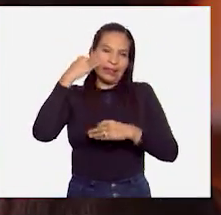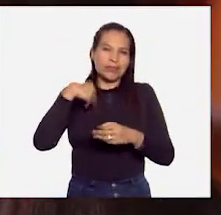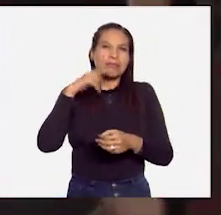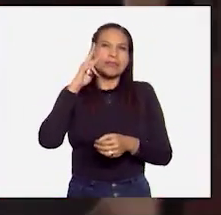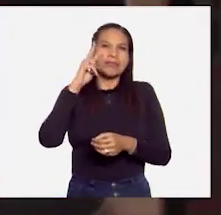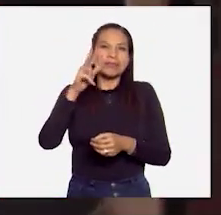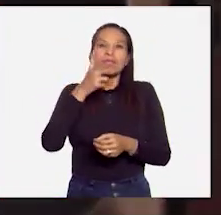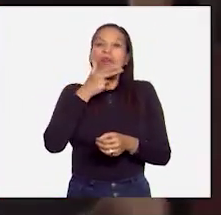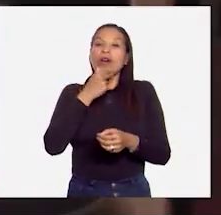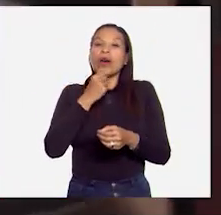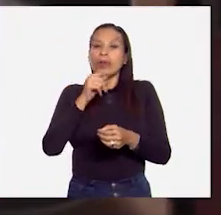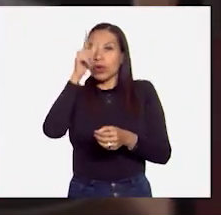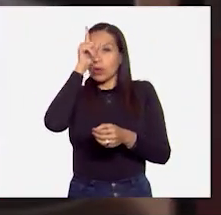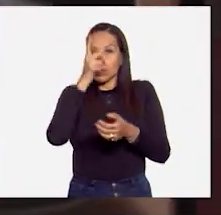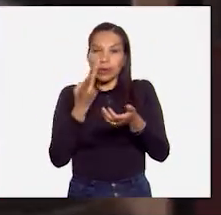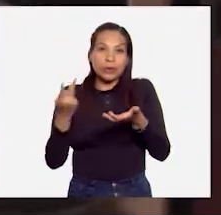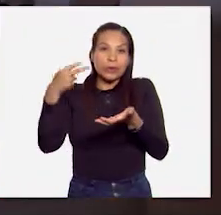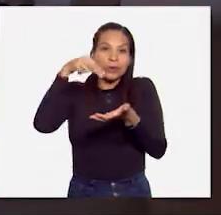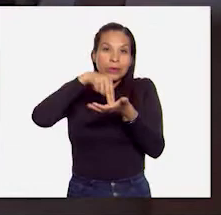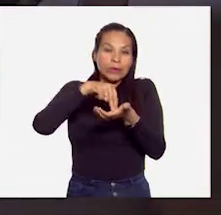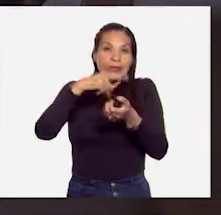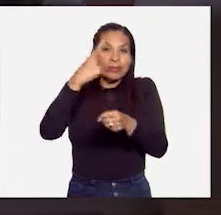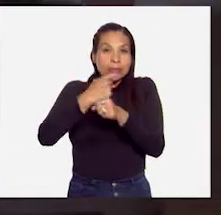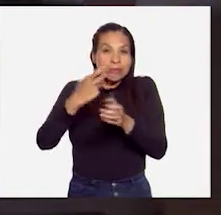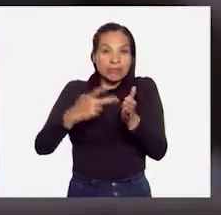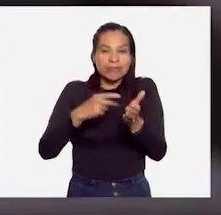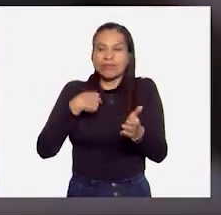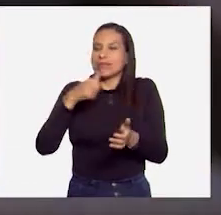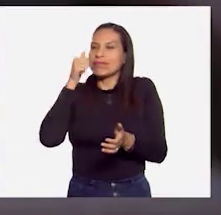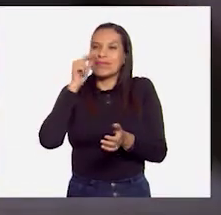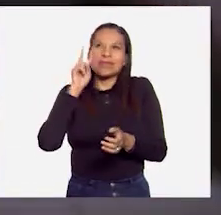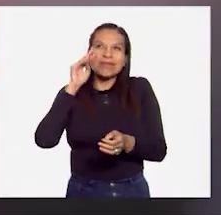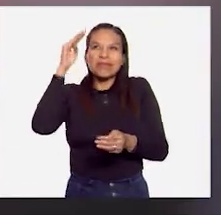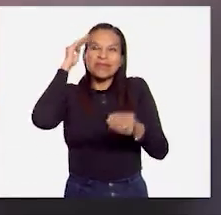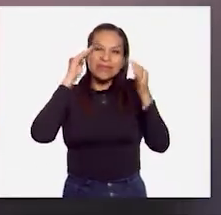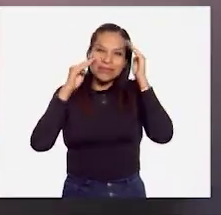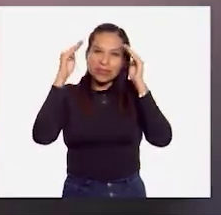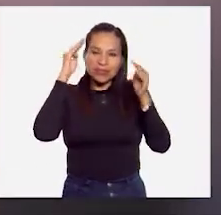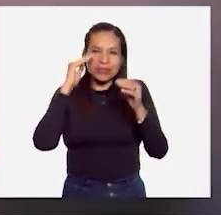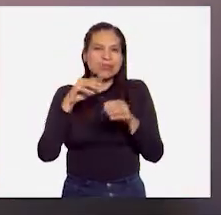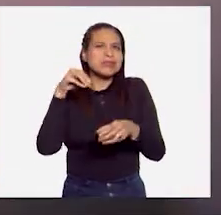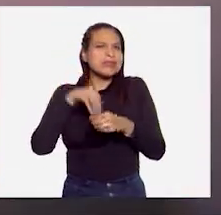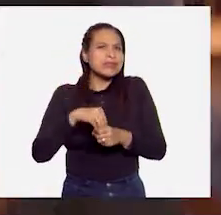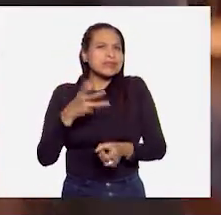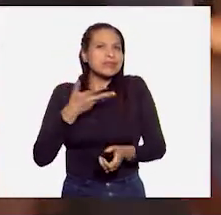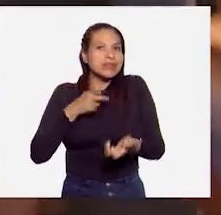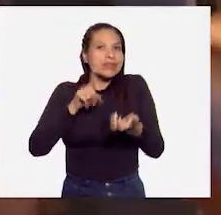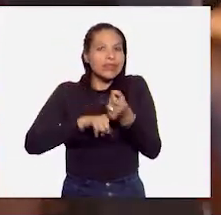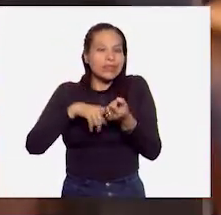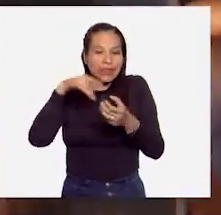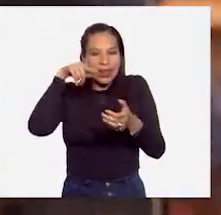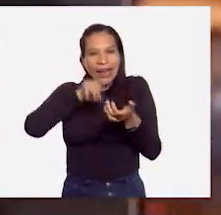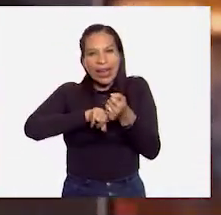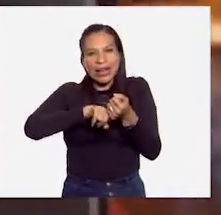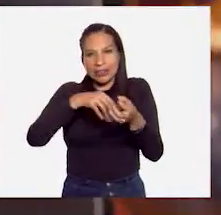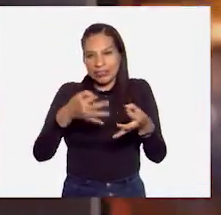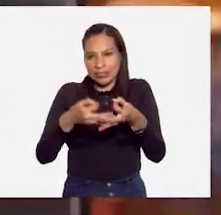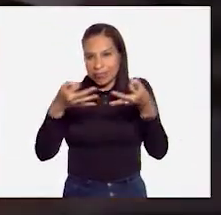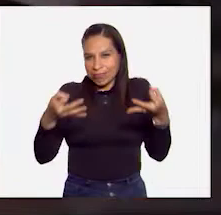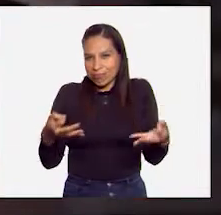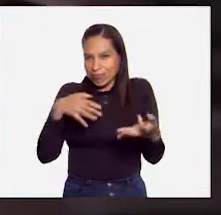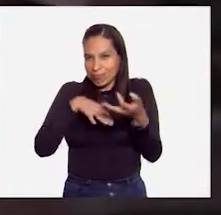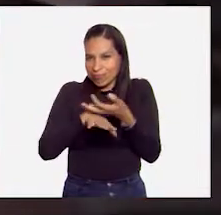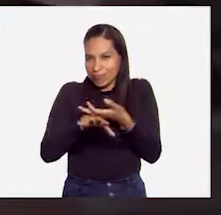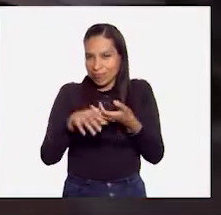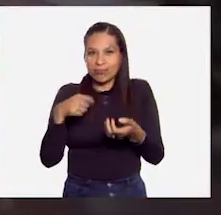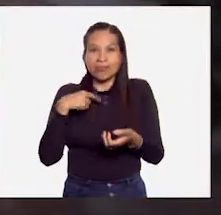generación que vio llegar al hombre a la luna, a mí siempre me fascinaba pensar en los secretos que había enterrados en la